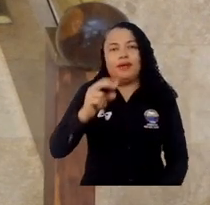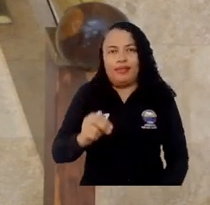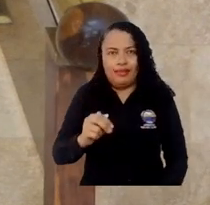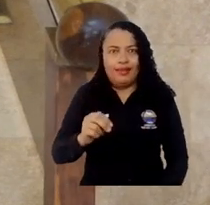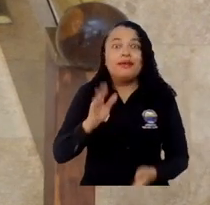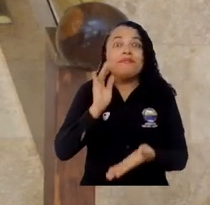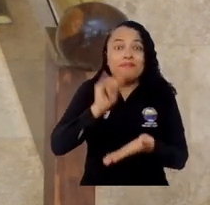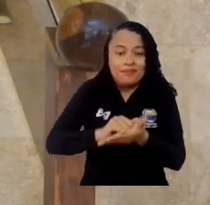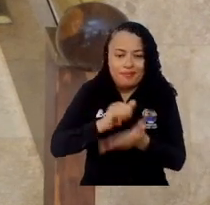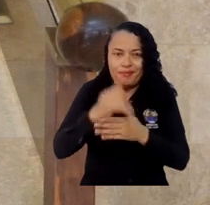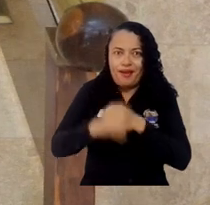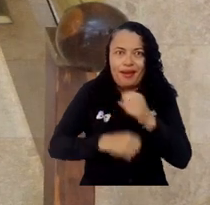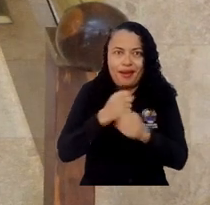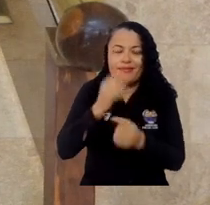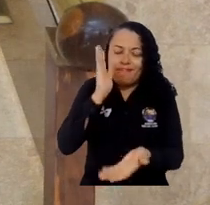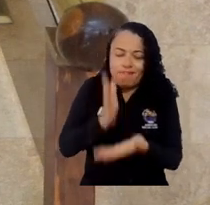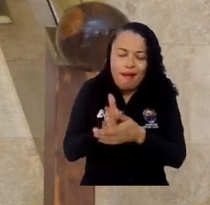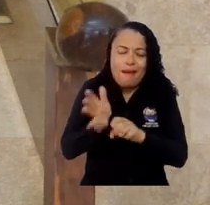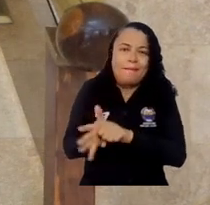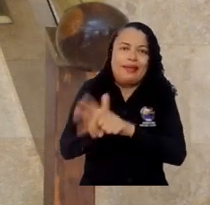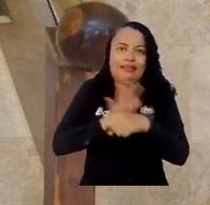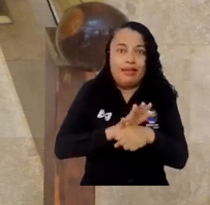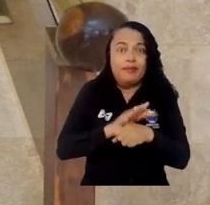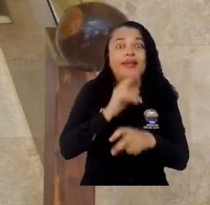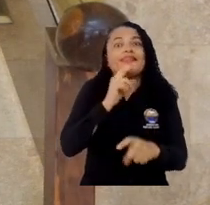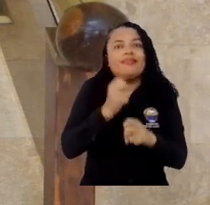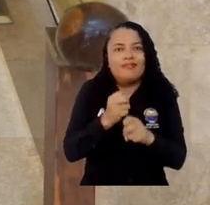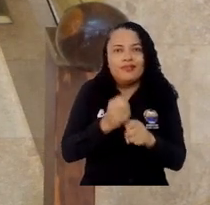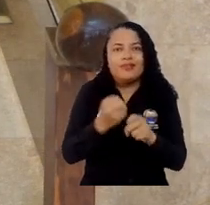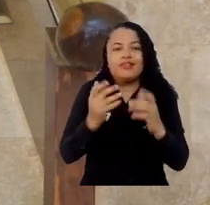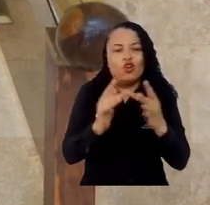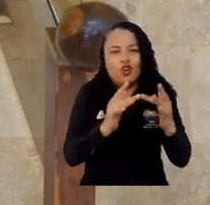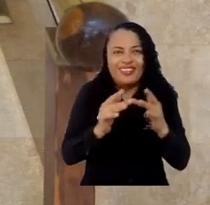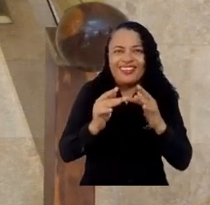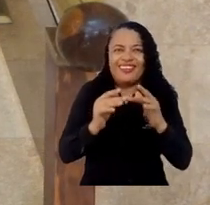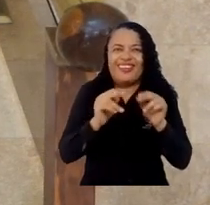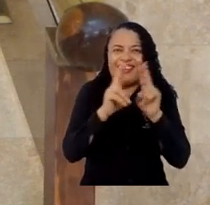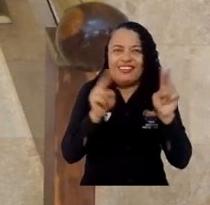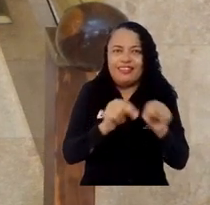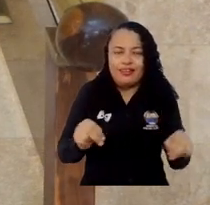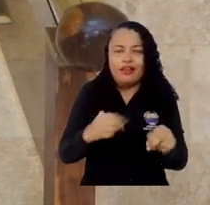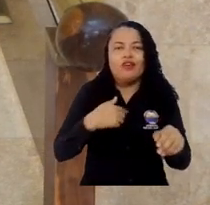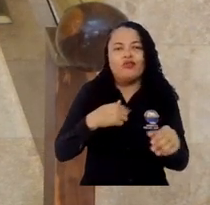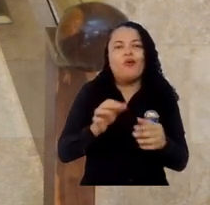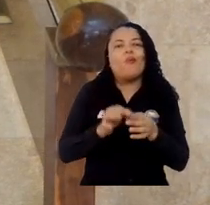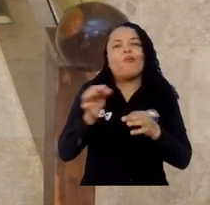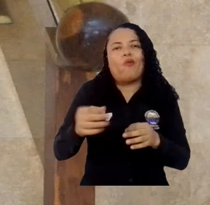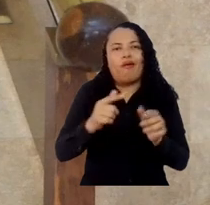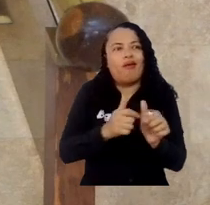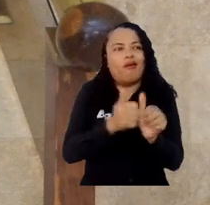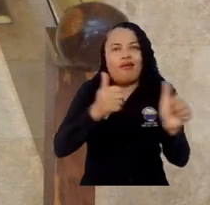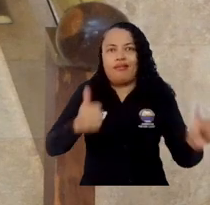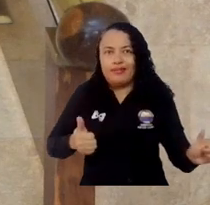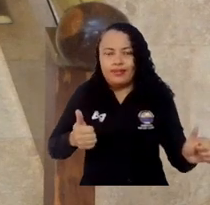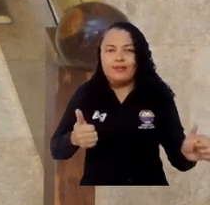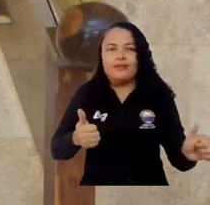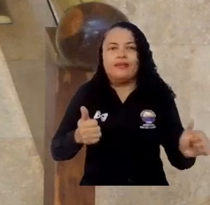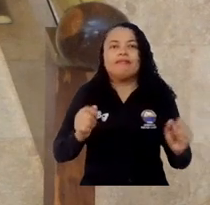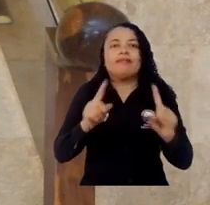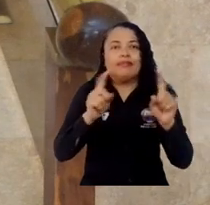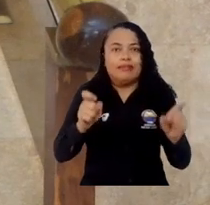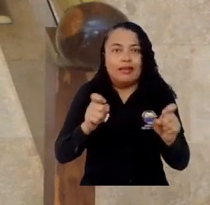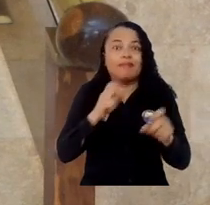inició pandemia. Fue bastante difícil iniciar por el tema de conectividad. Yo me encontraba en el municipio de Pijiño y por el